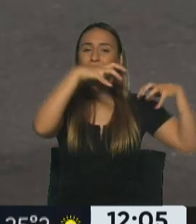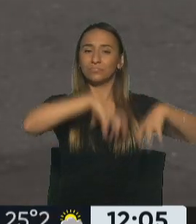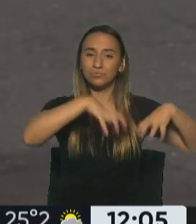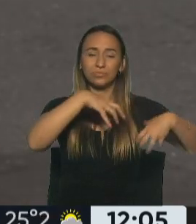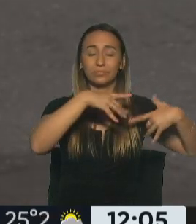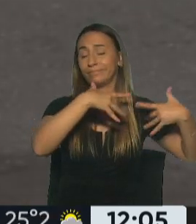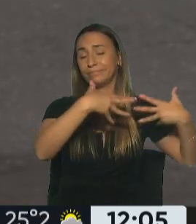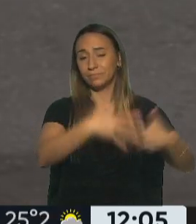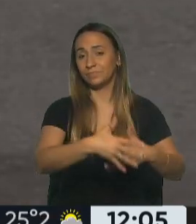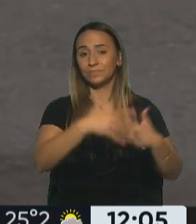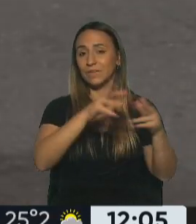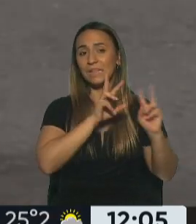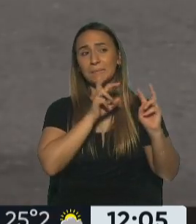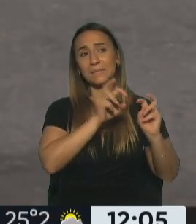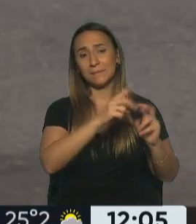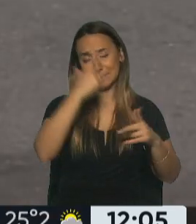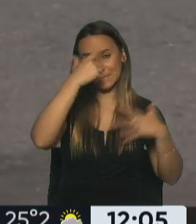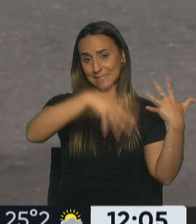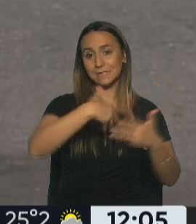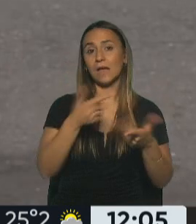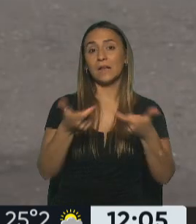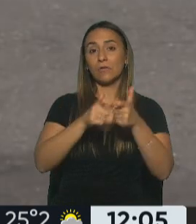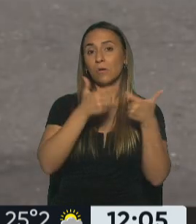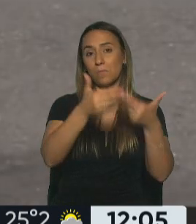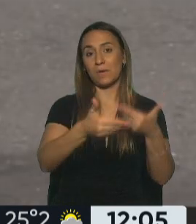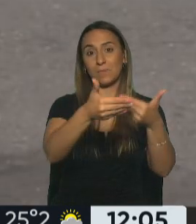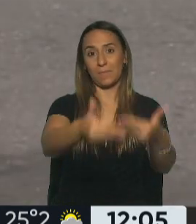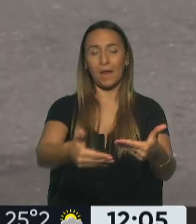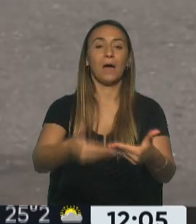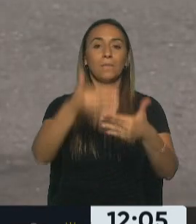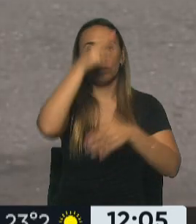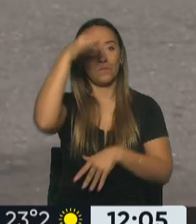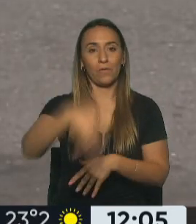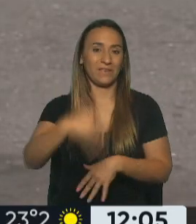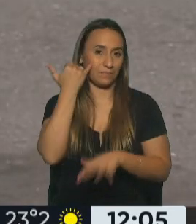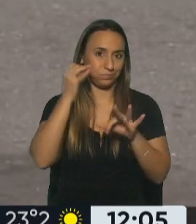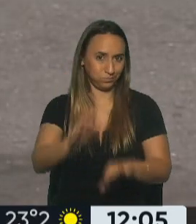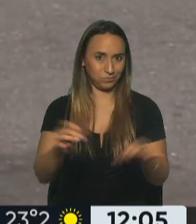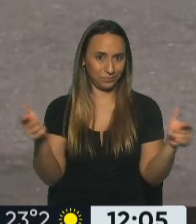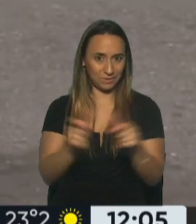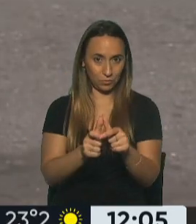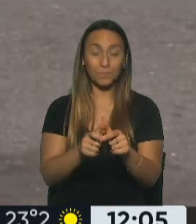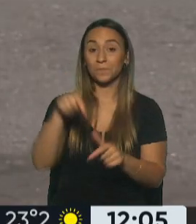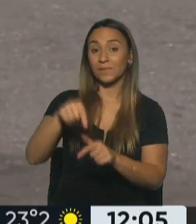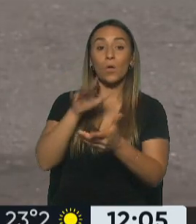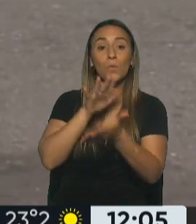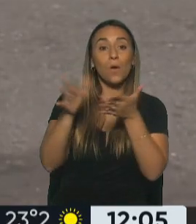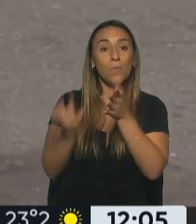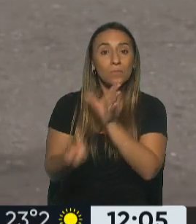a esa cuestión climática, no se había podido llevar adelante. Lo que sabemos es que el tema central es este nuevo comando que se va a